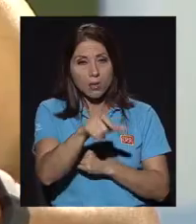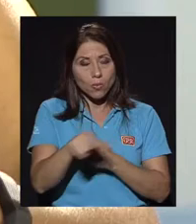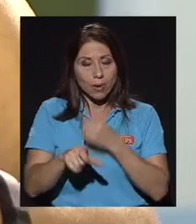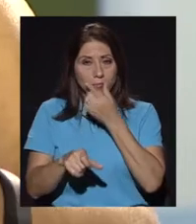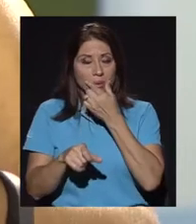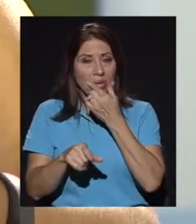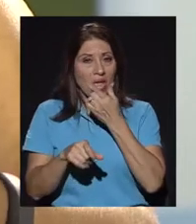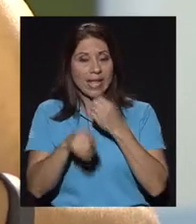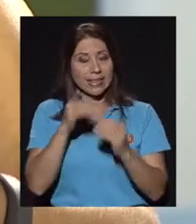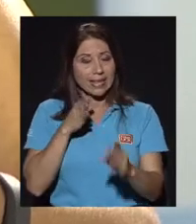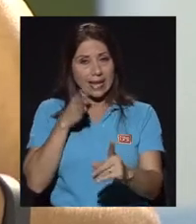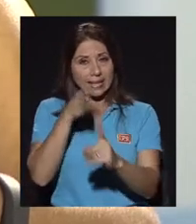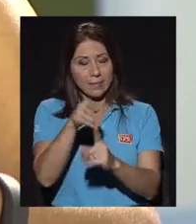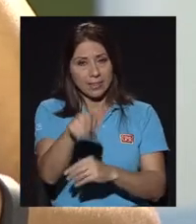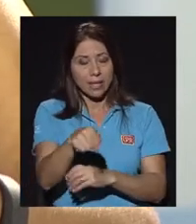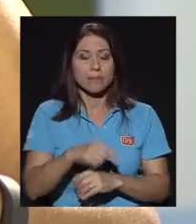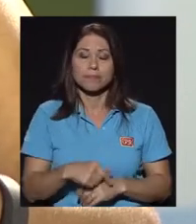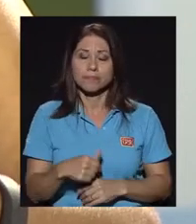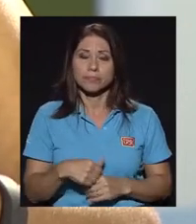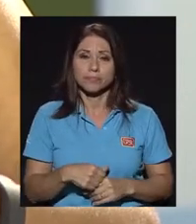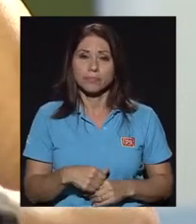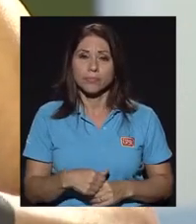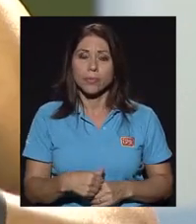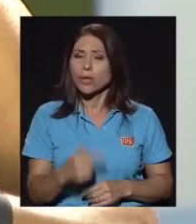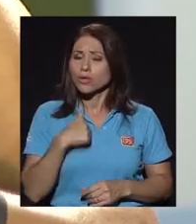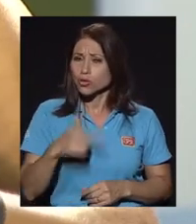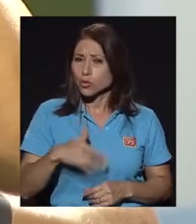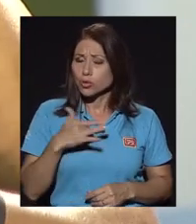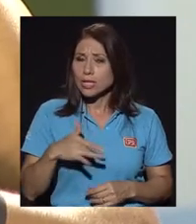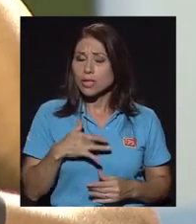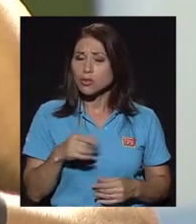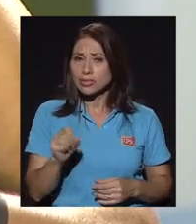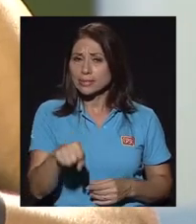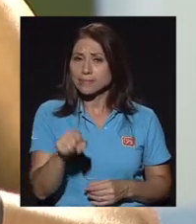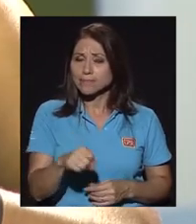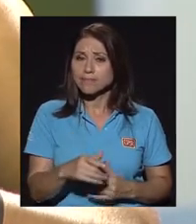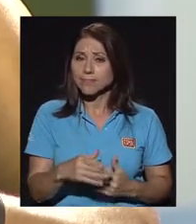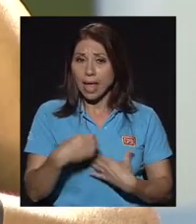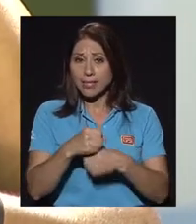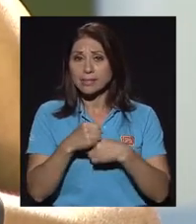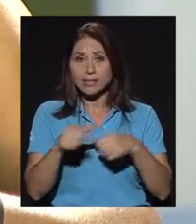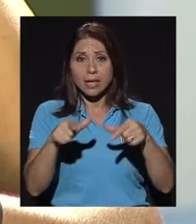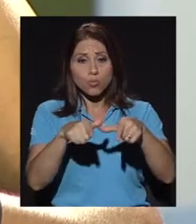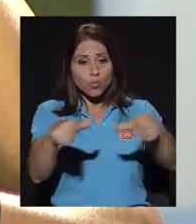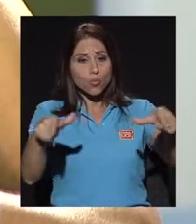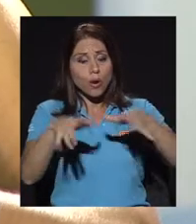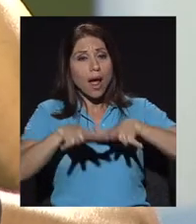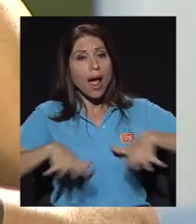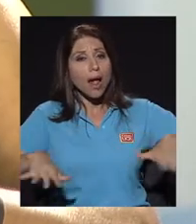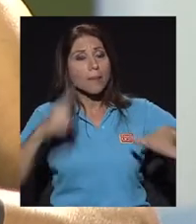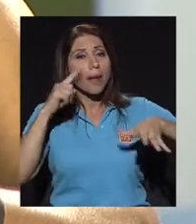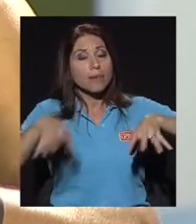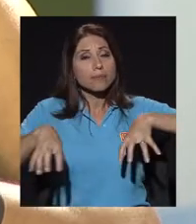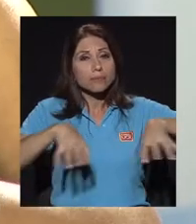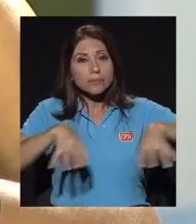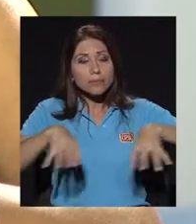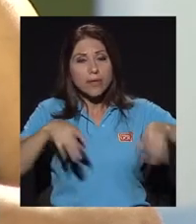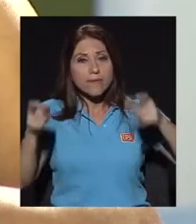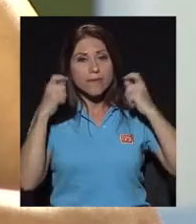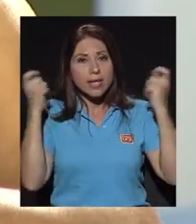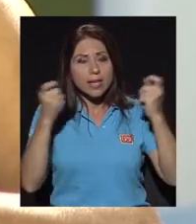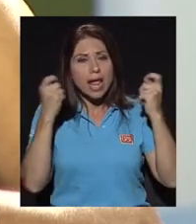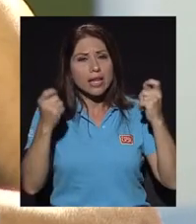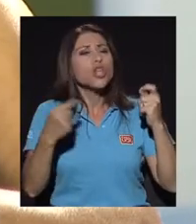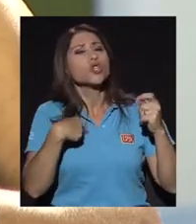ahí. Y sí siento que hacer un campo ferial, les dije a ellos que tal vez en una